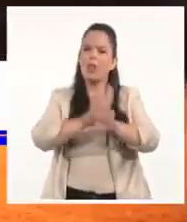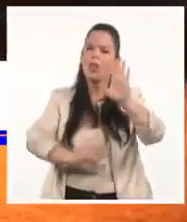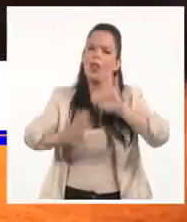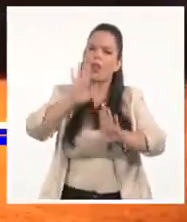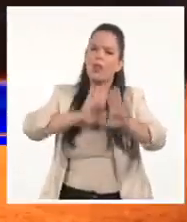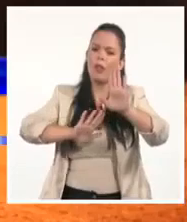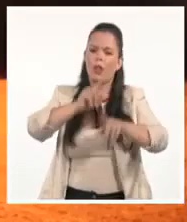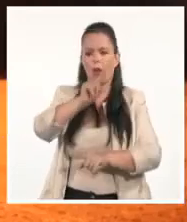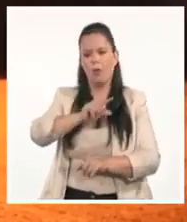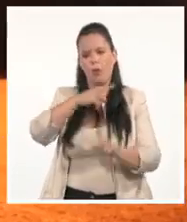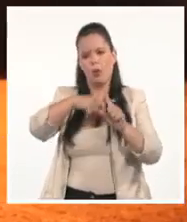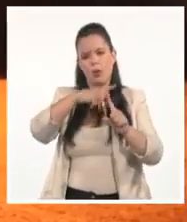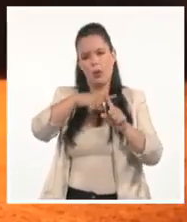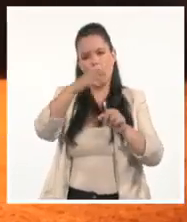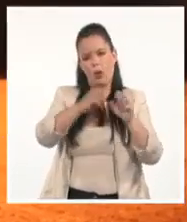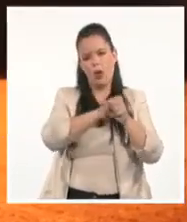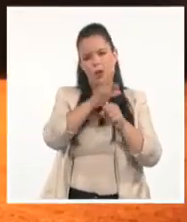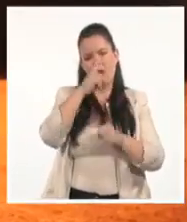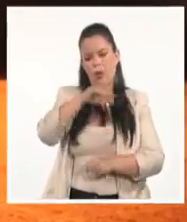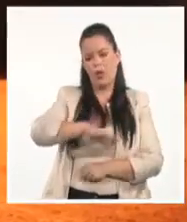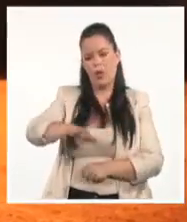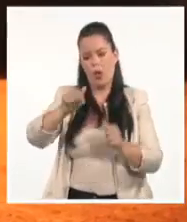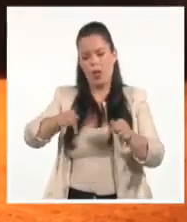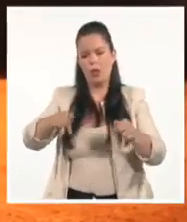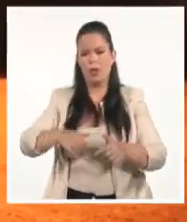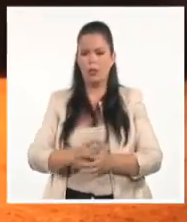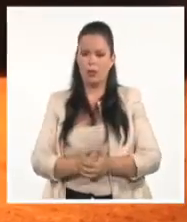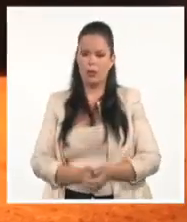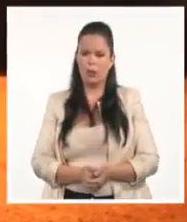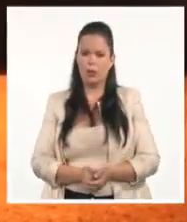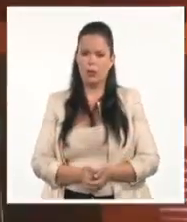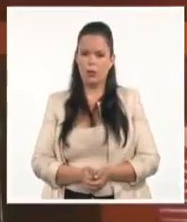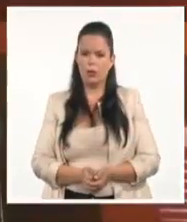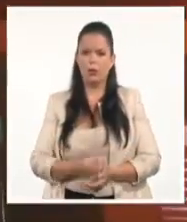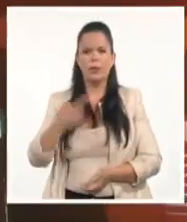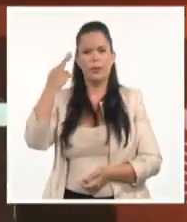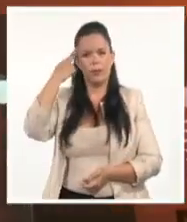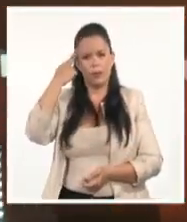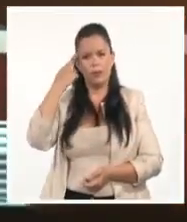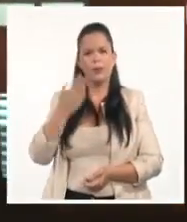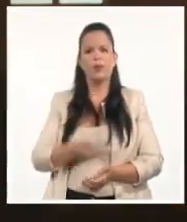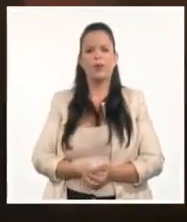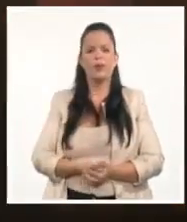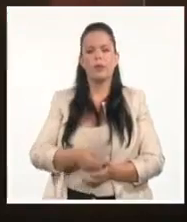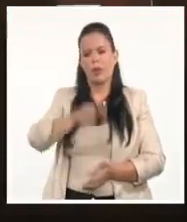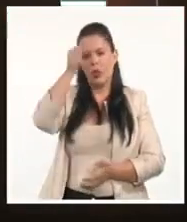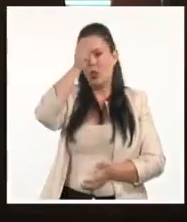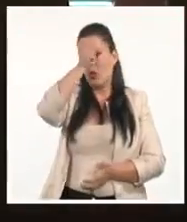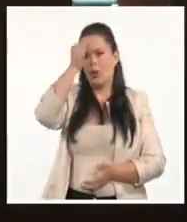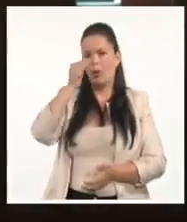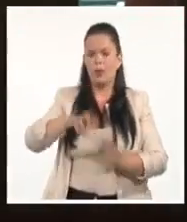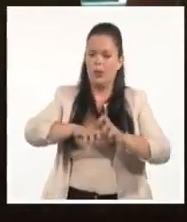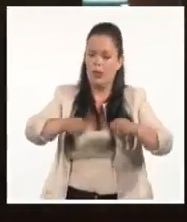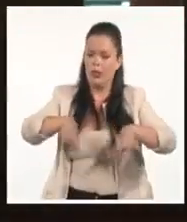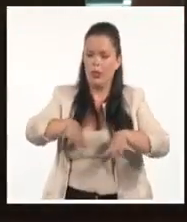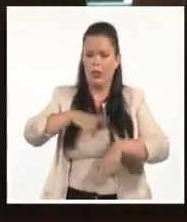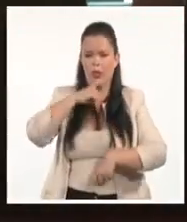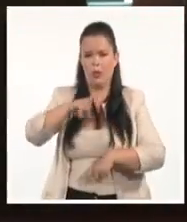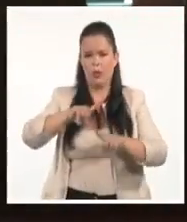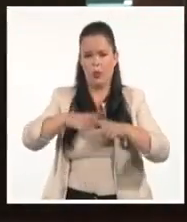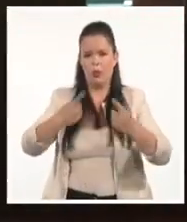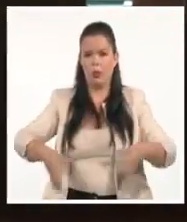coronavirus. Han transcurrido pocos días de aquel momento difícil que se vivió en el hospital de Cárdenas Julio Aristegui Villamil, jornada en la que un grupúsculo intentó